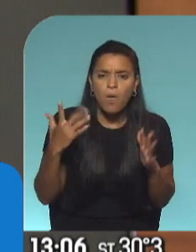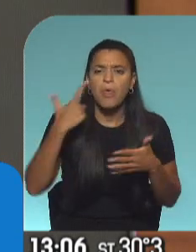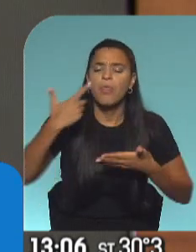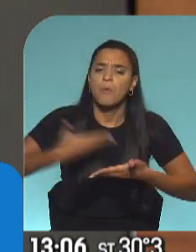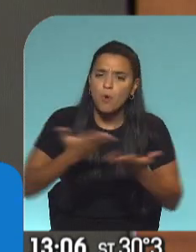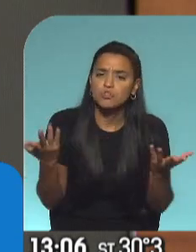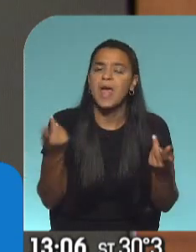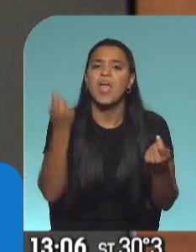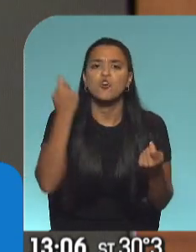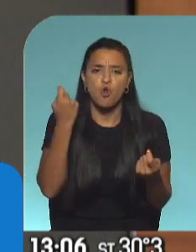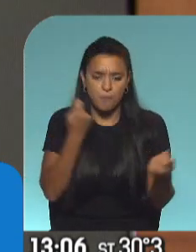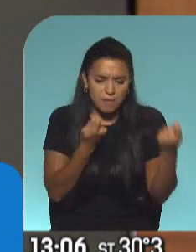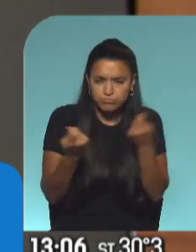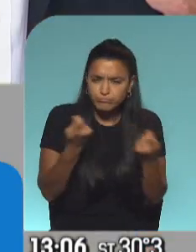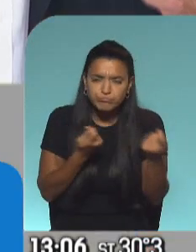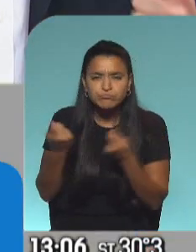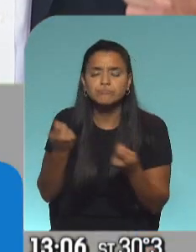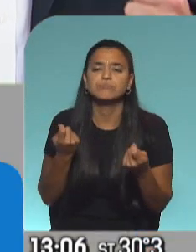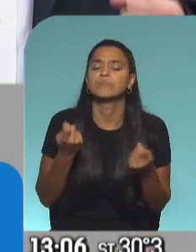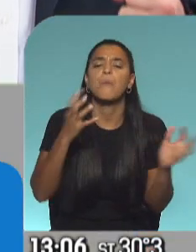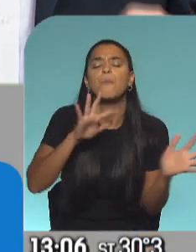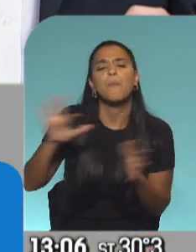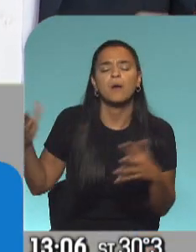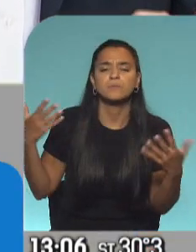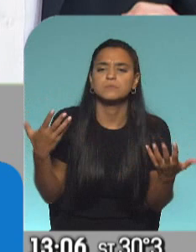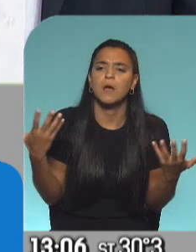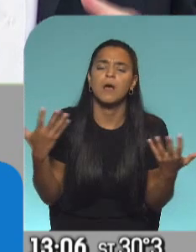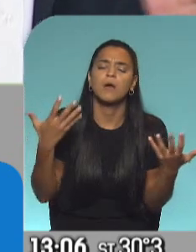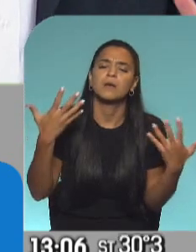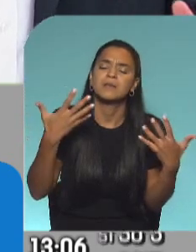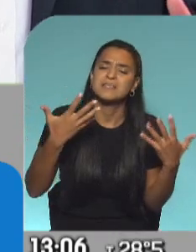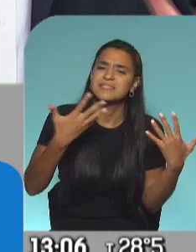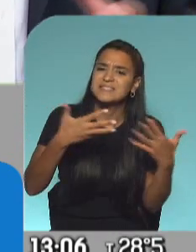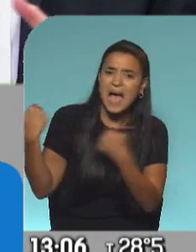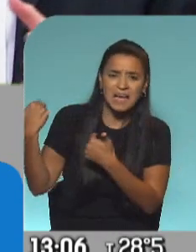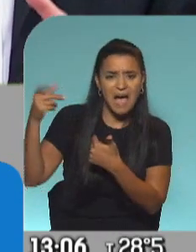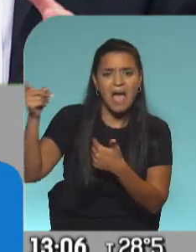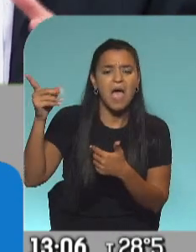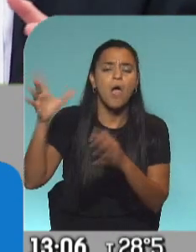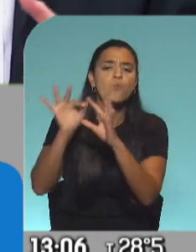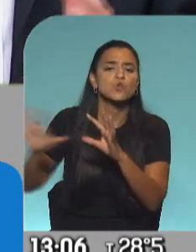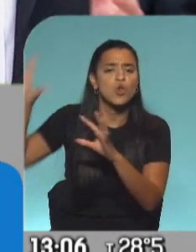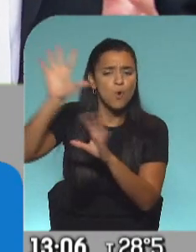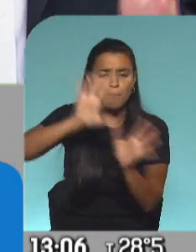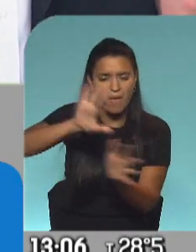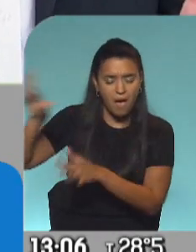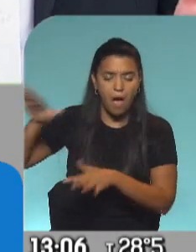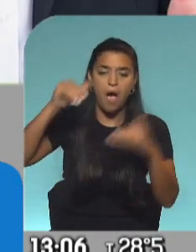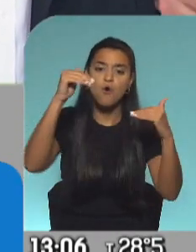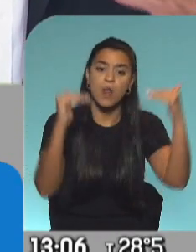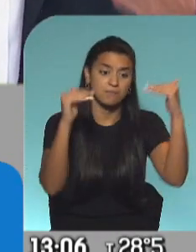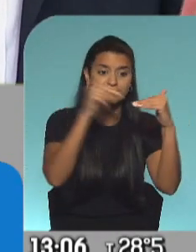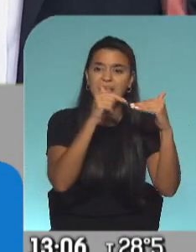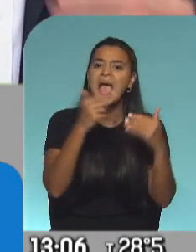más dinamismo económico, va a sacarse de encima la mochila de plomo de la Unión Europea y va a despegar para situarse a la altura de